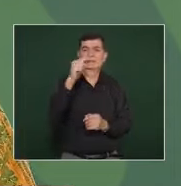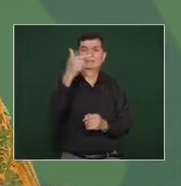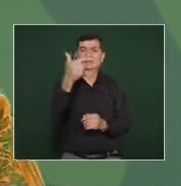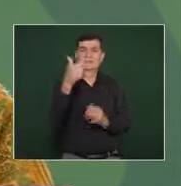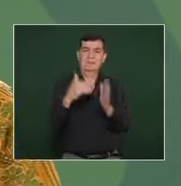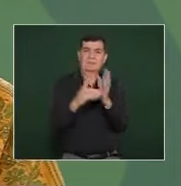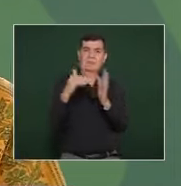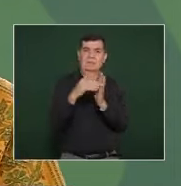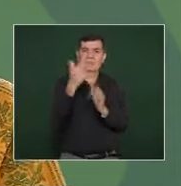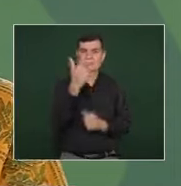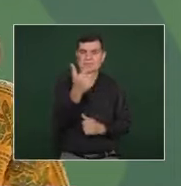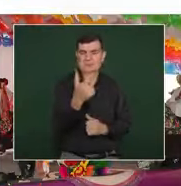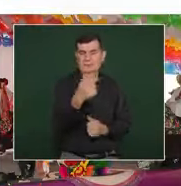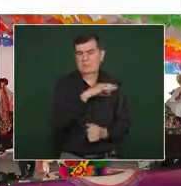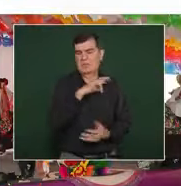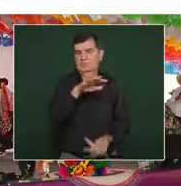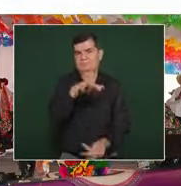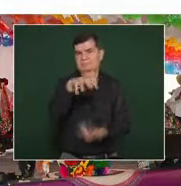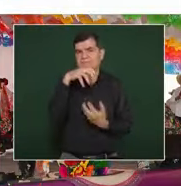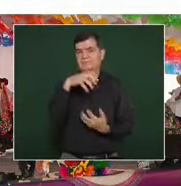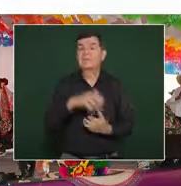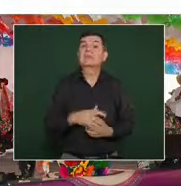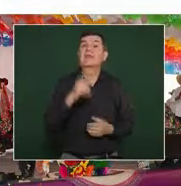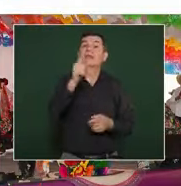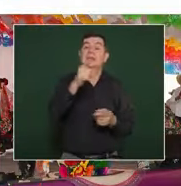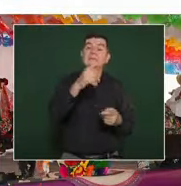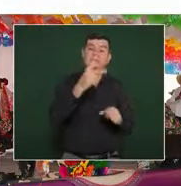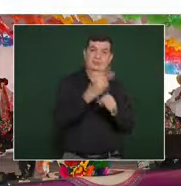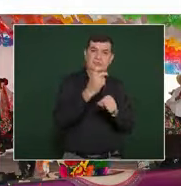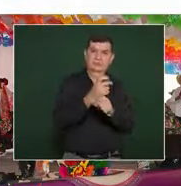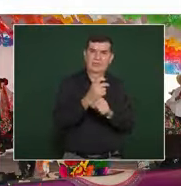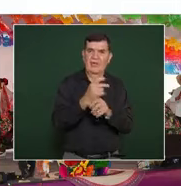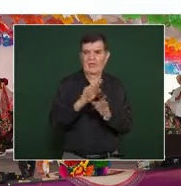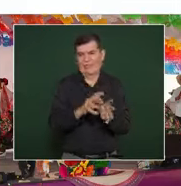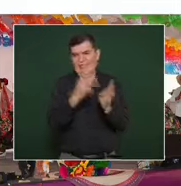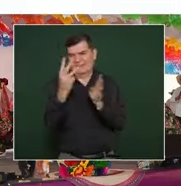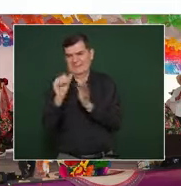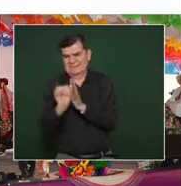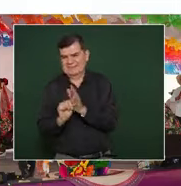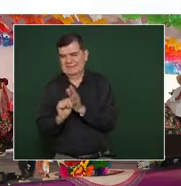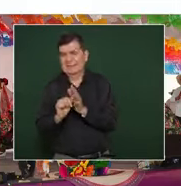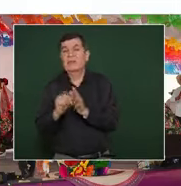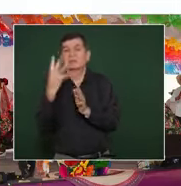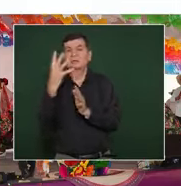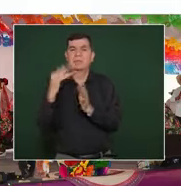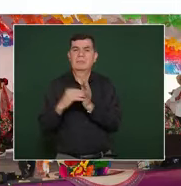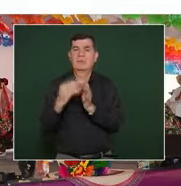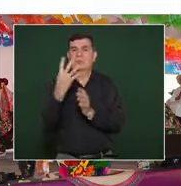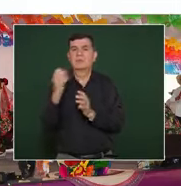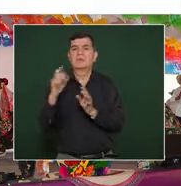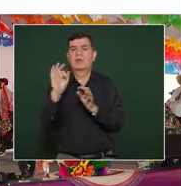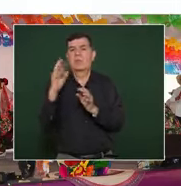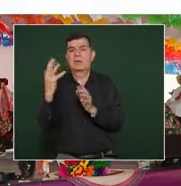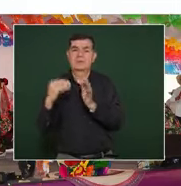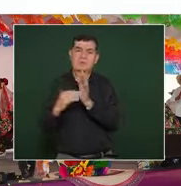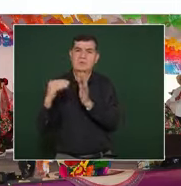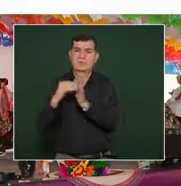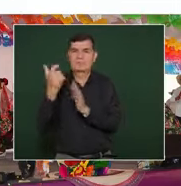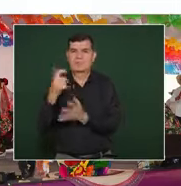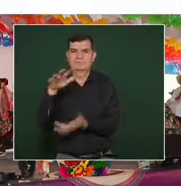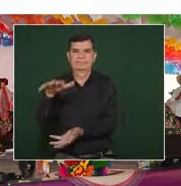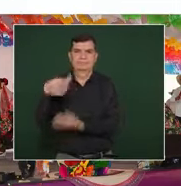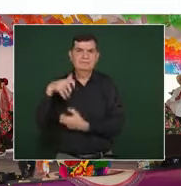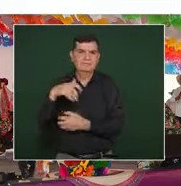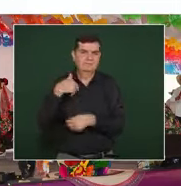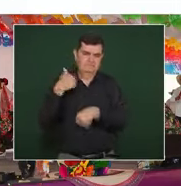4,377 millones de pesos y para el segundo trimestre una derrama de 5,044 millones de pesos. Dentro de